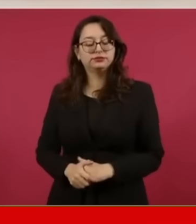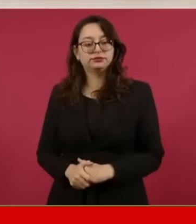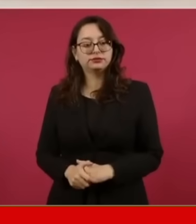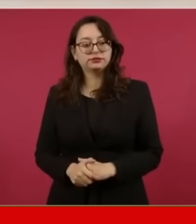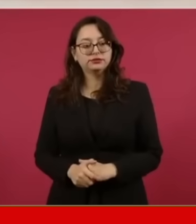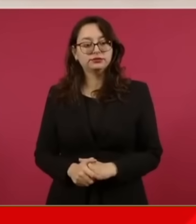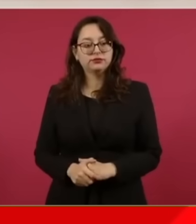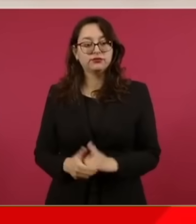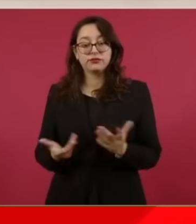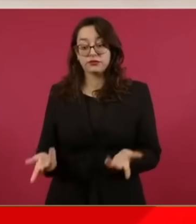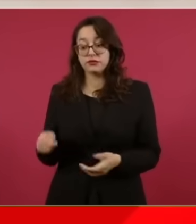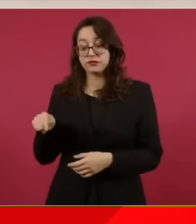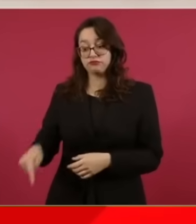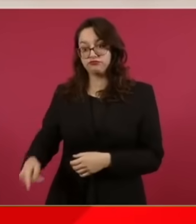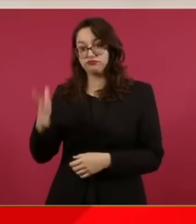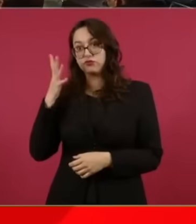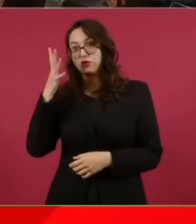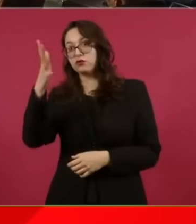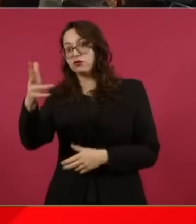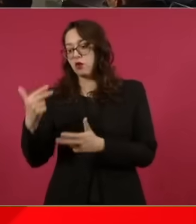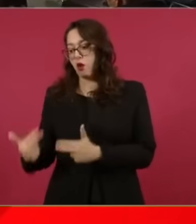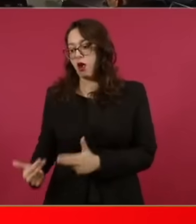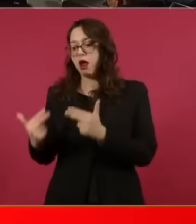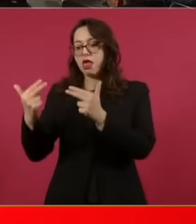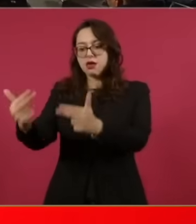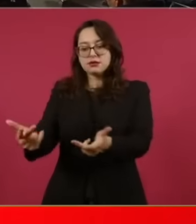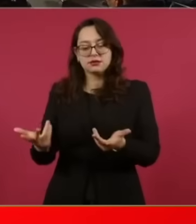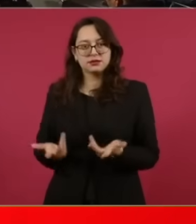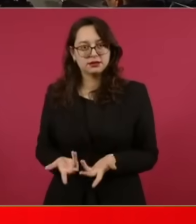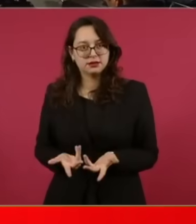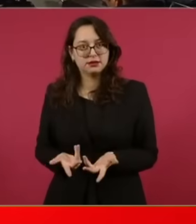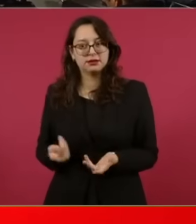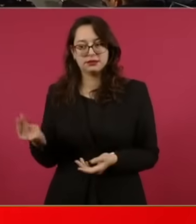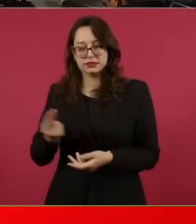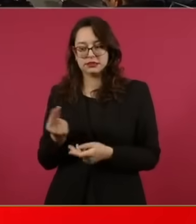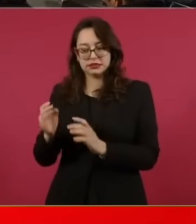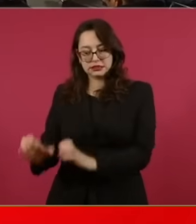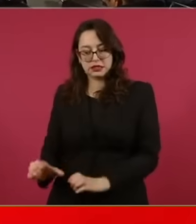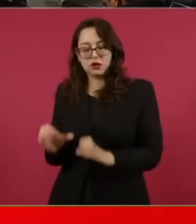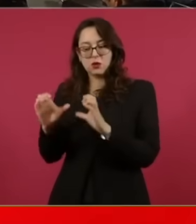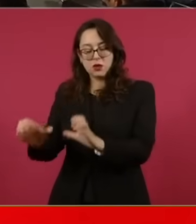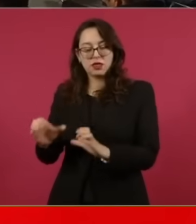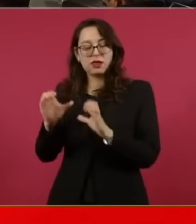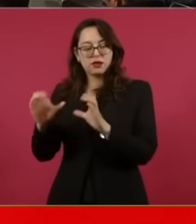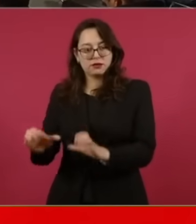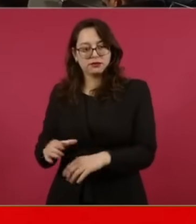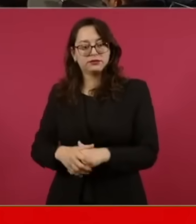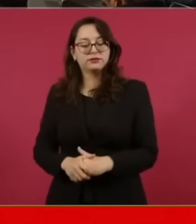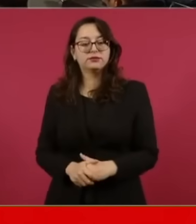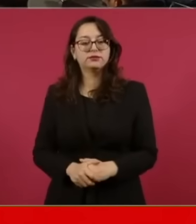y es una herencia para las nuevas generaciones que se debe de cuidar.